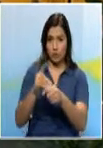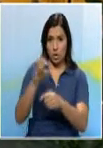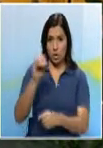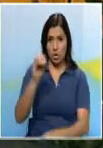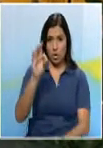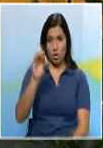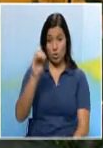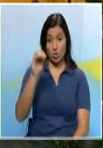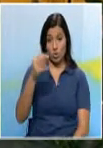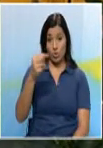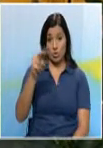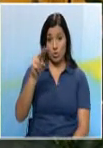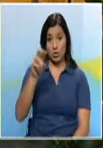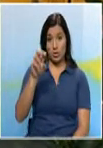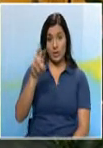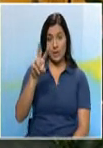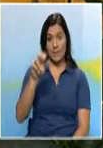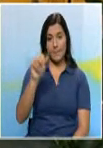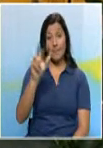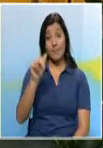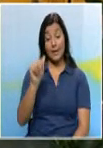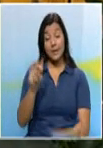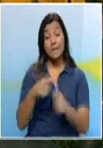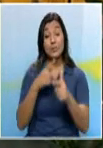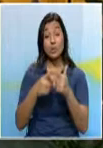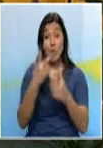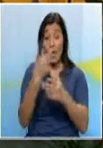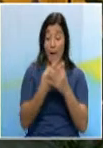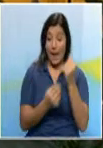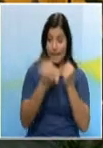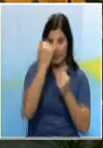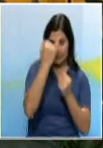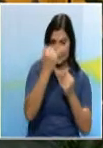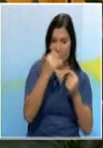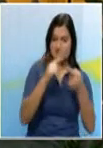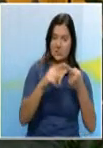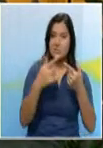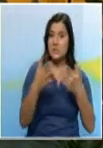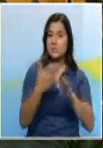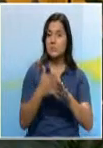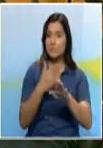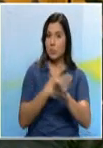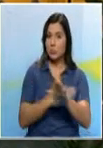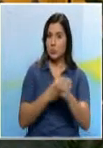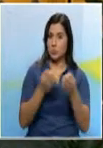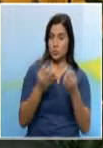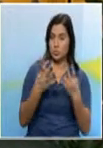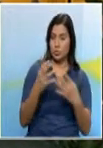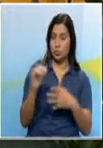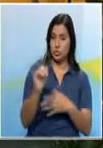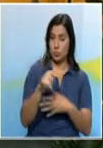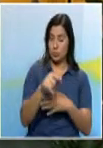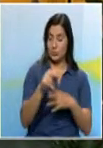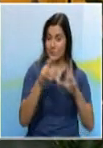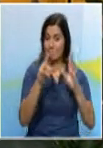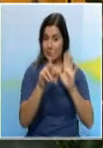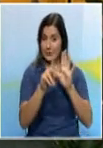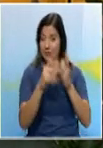tal forma que las dos iniciativas, tanto esta que tiene ya un avance significativo, como es la